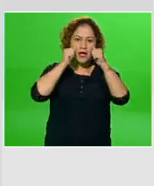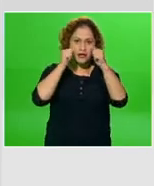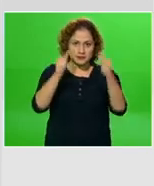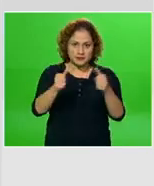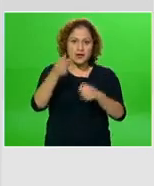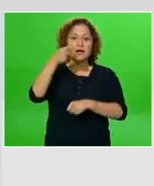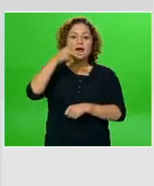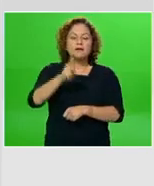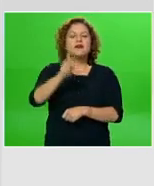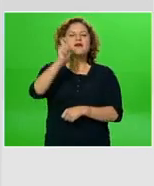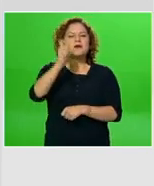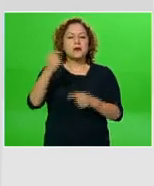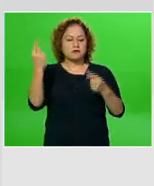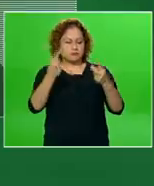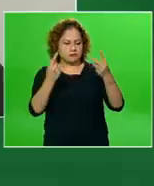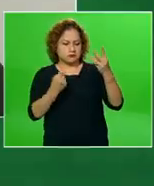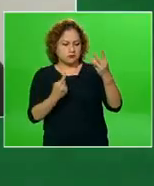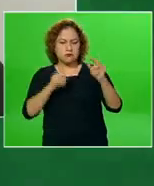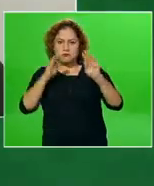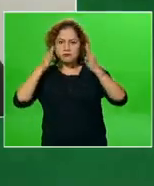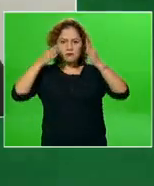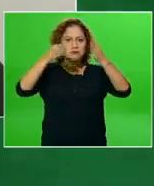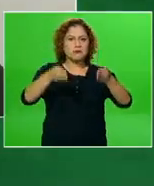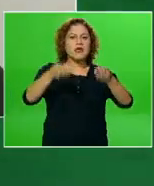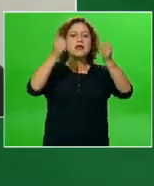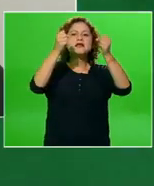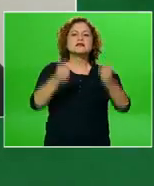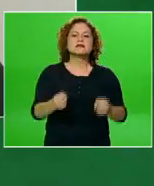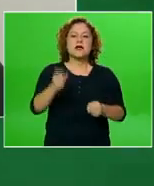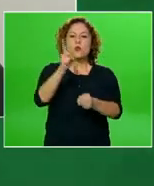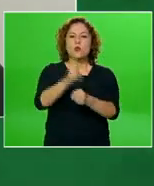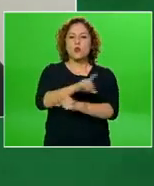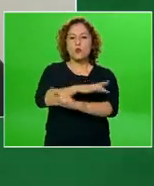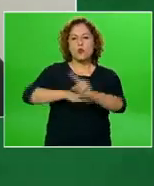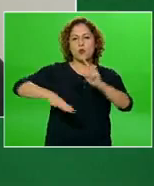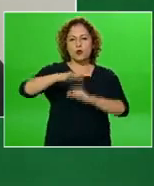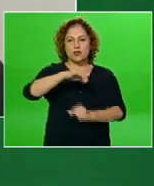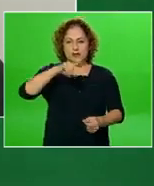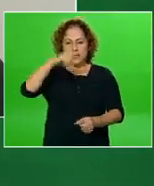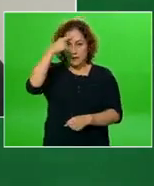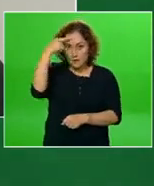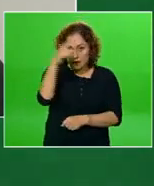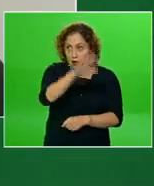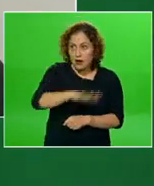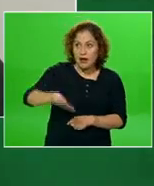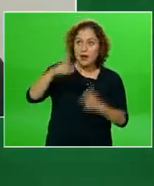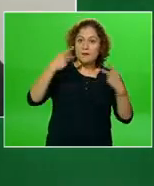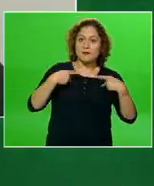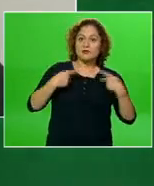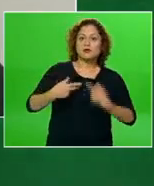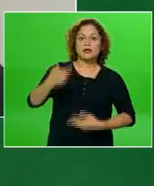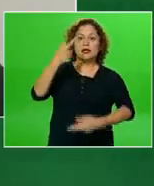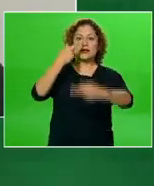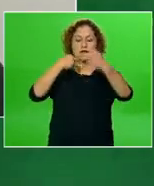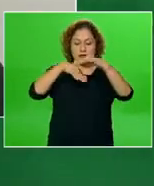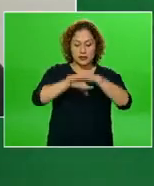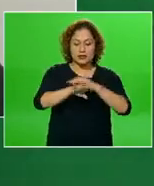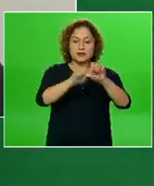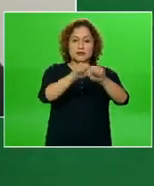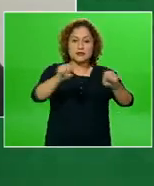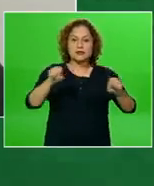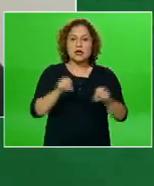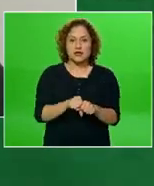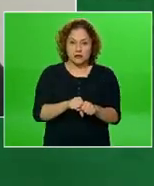la generación de seguridad seguridad para que el regreso tenga estas características y entonces no se